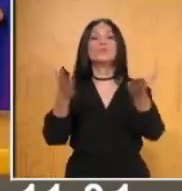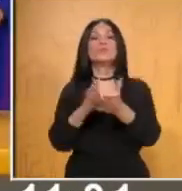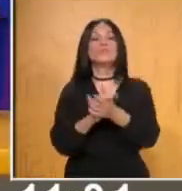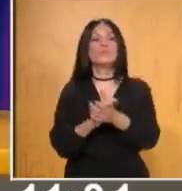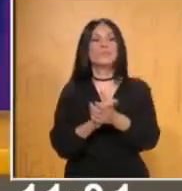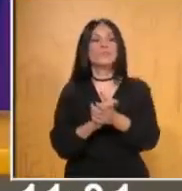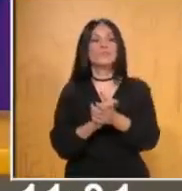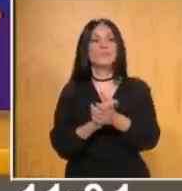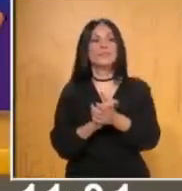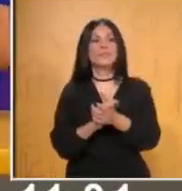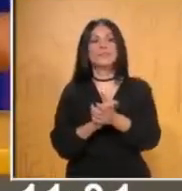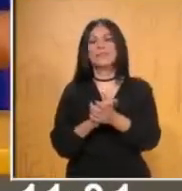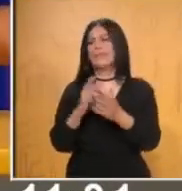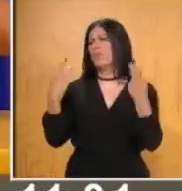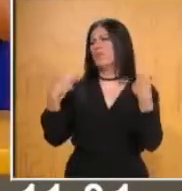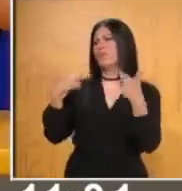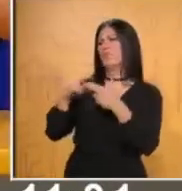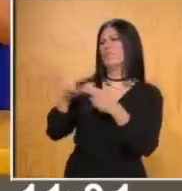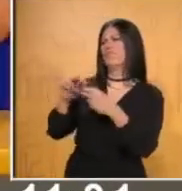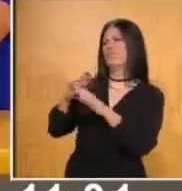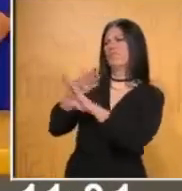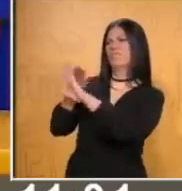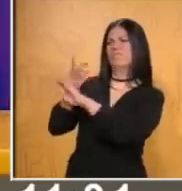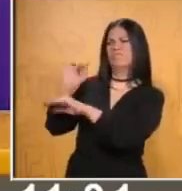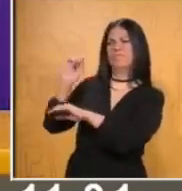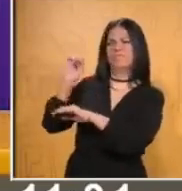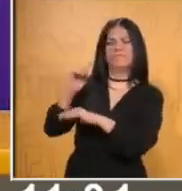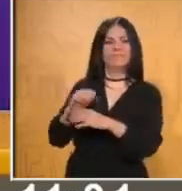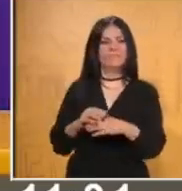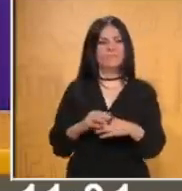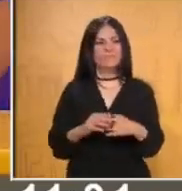más besos. ¡A ti no! ¡Adiós!